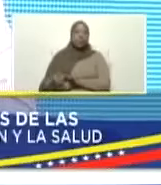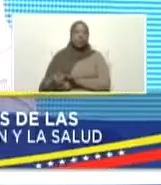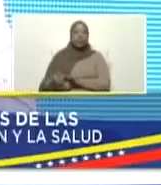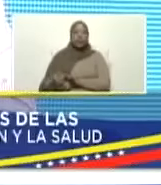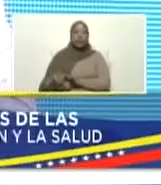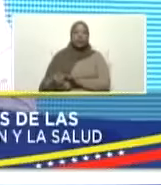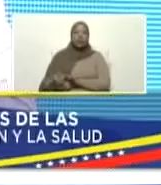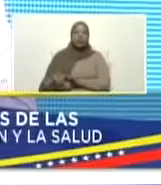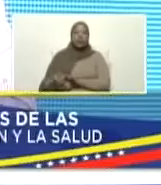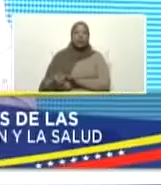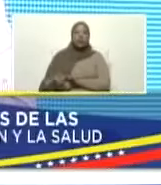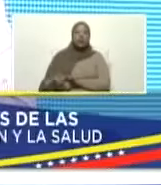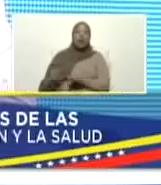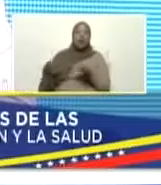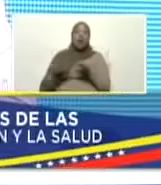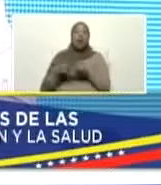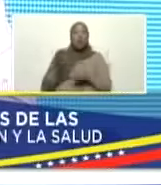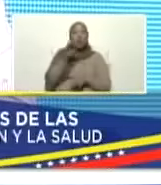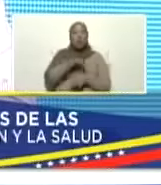militares, Bricomiles.